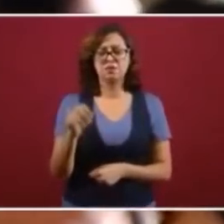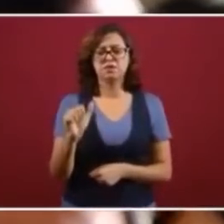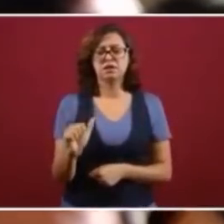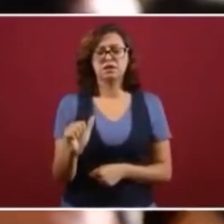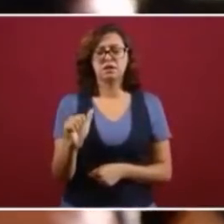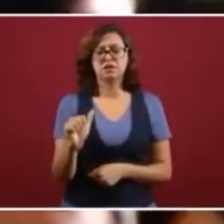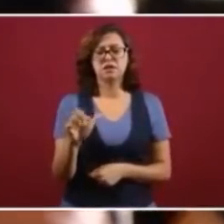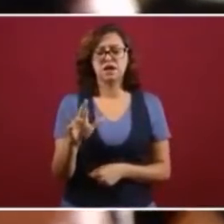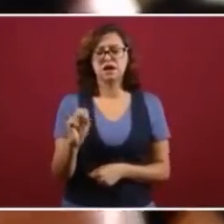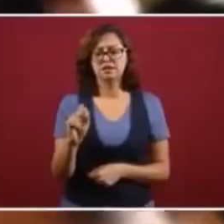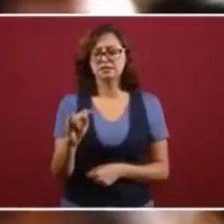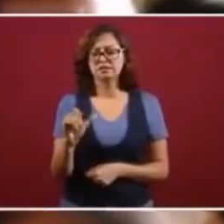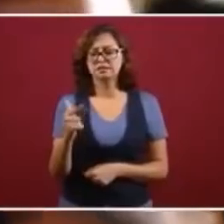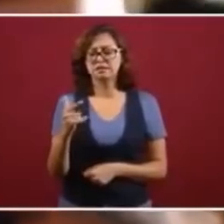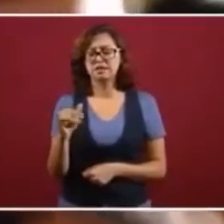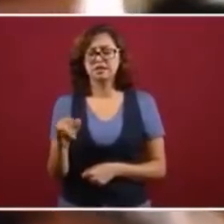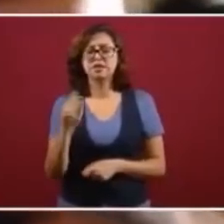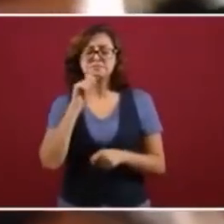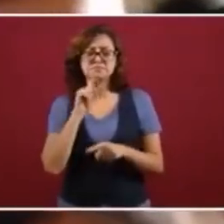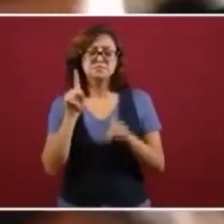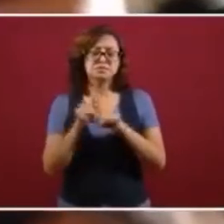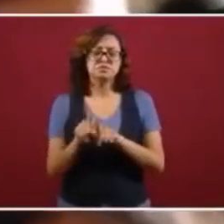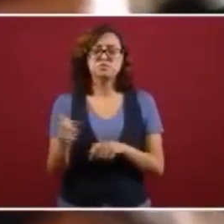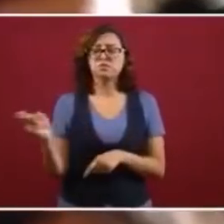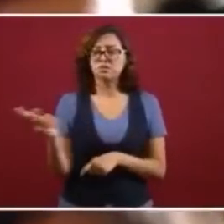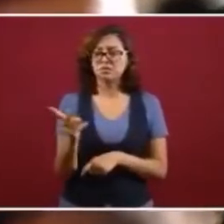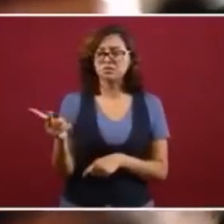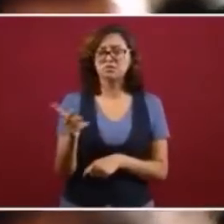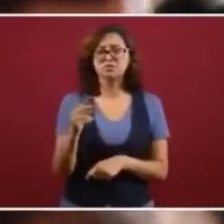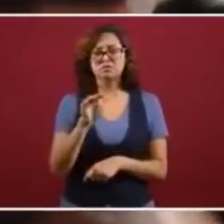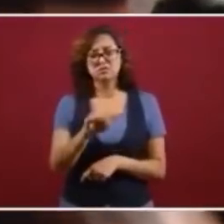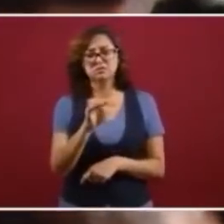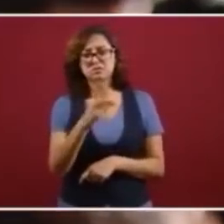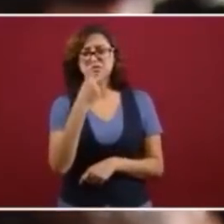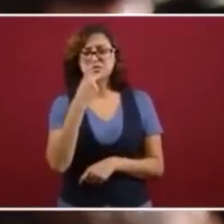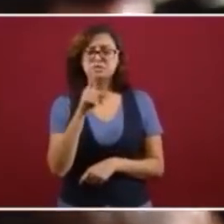ventiló el tema de oro negro, donde una empresa israelí fue